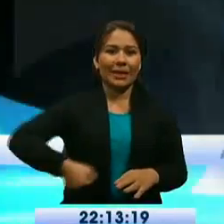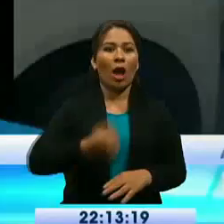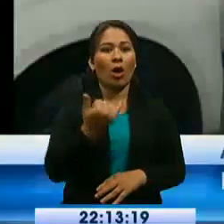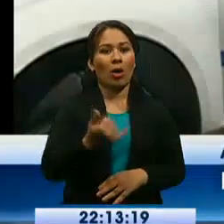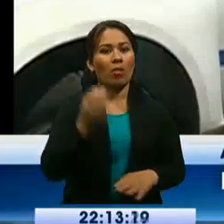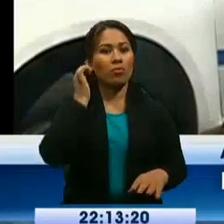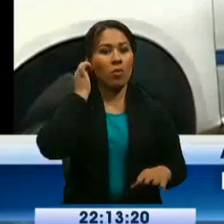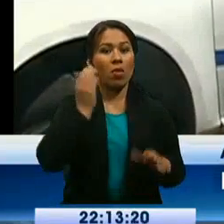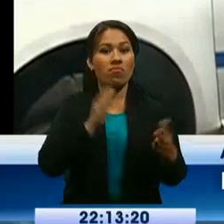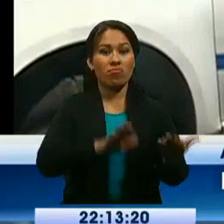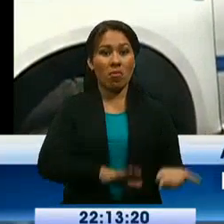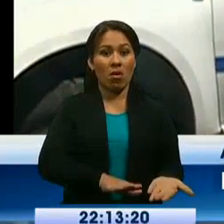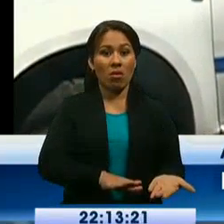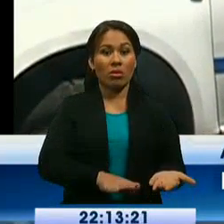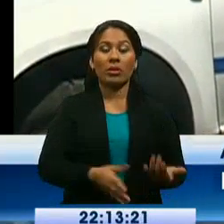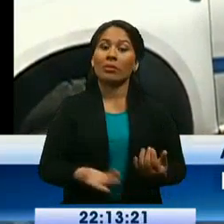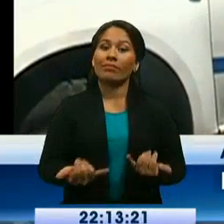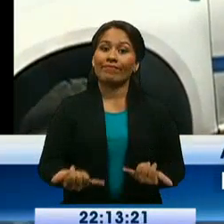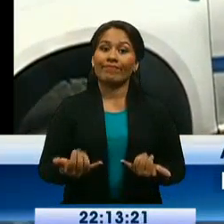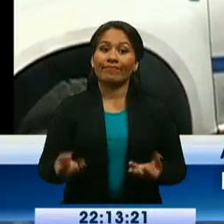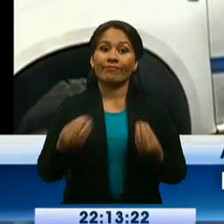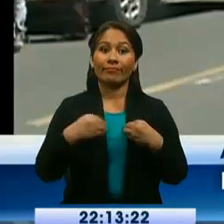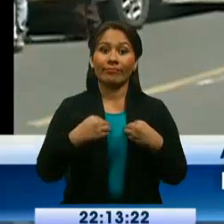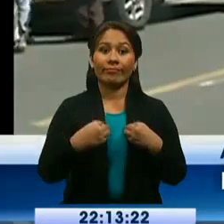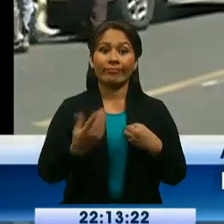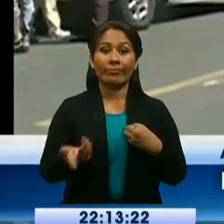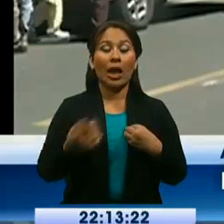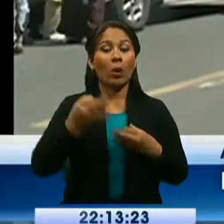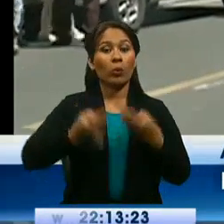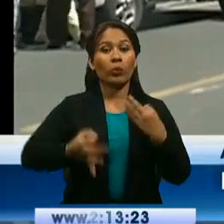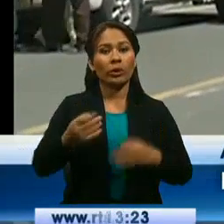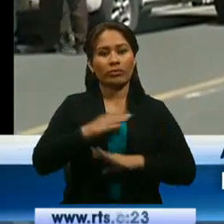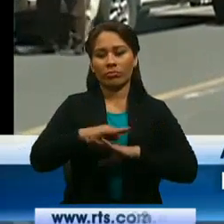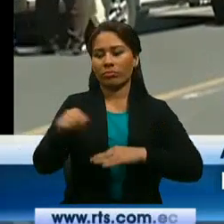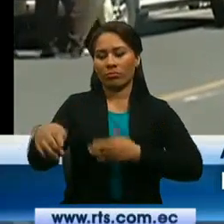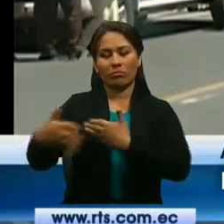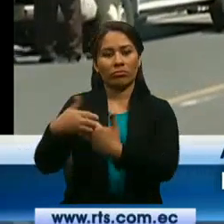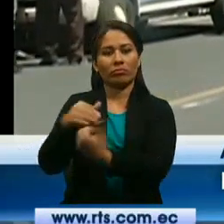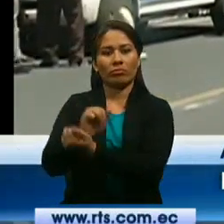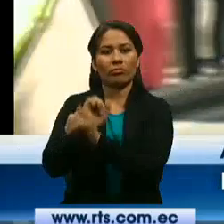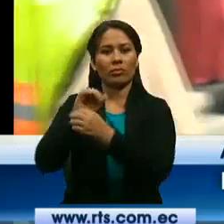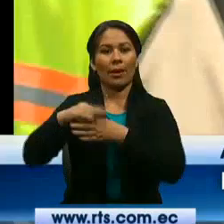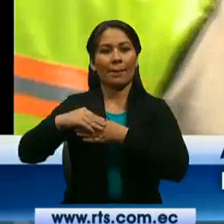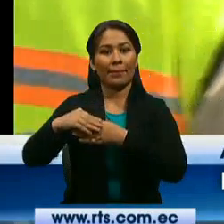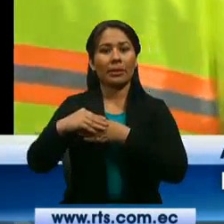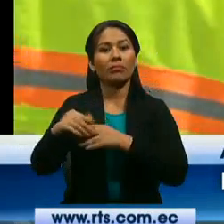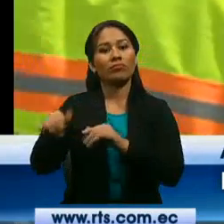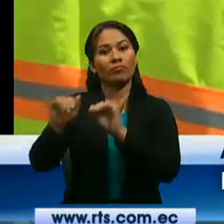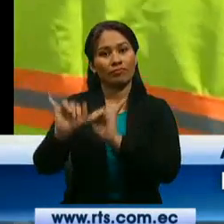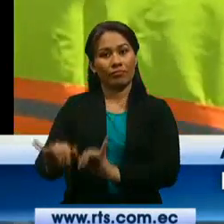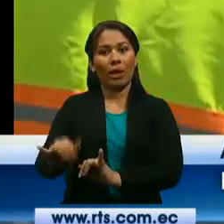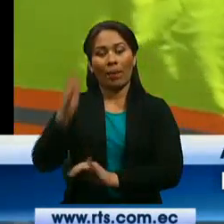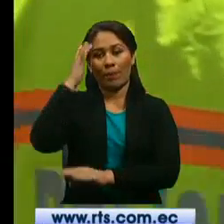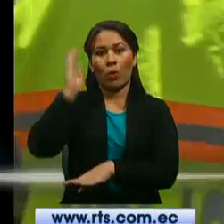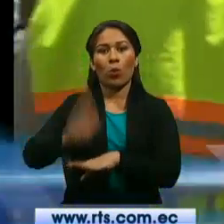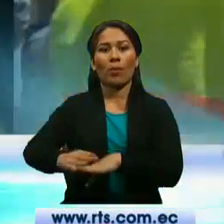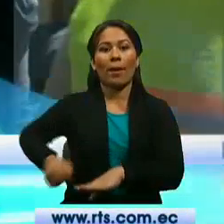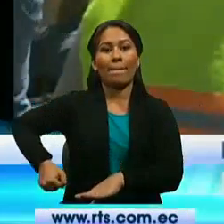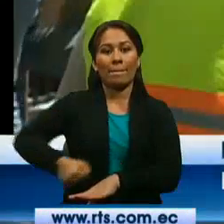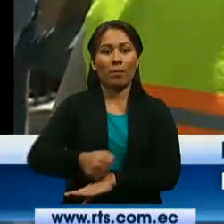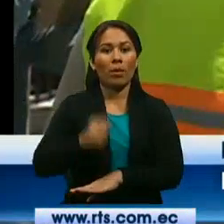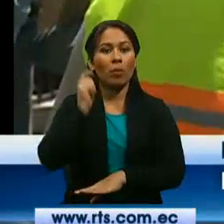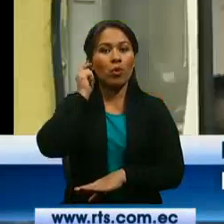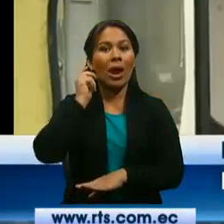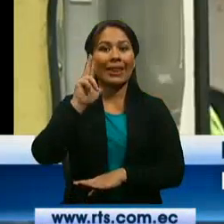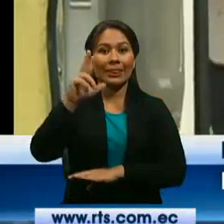Obsisa. El juez penal ordenó prisión preventiva en contra del autor confeso del hecho de sangre por el presunto delito de femicidio y ordenó